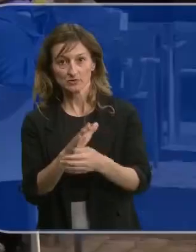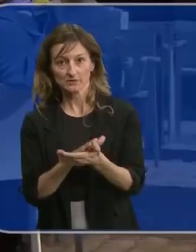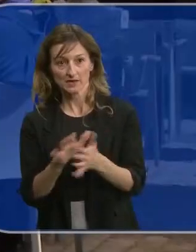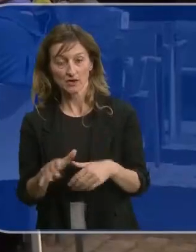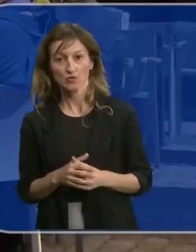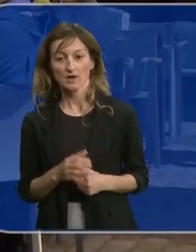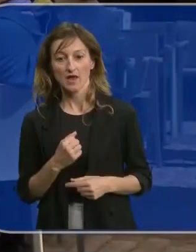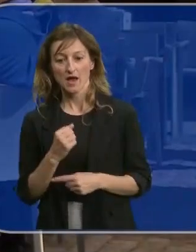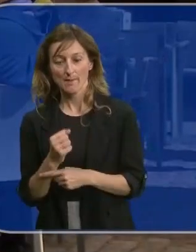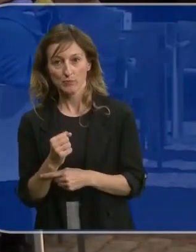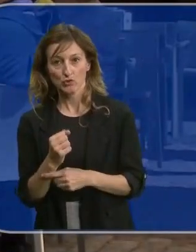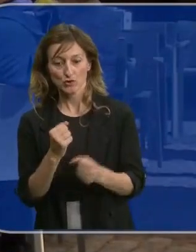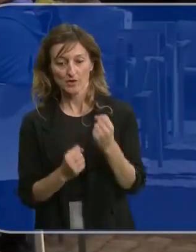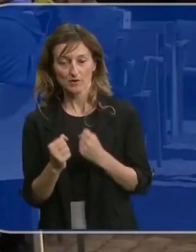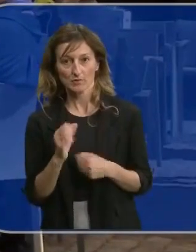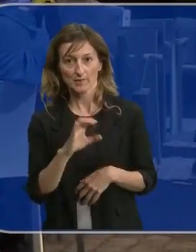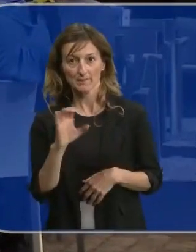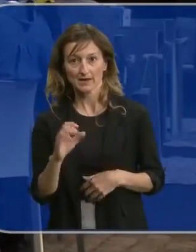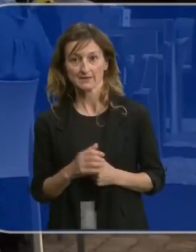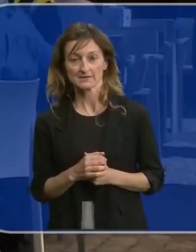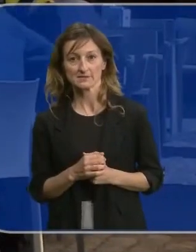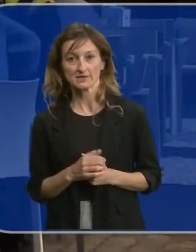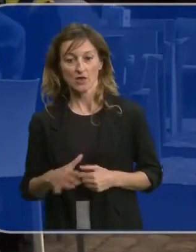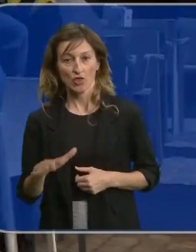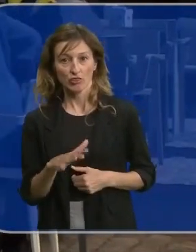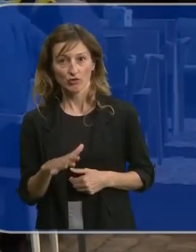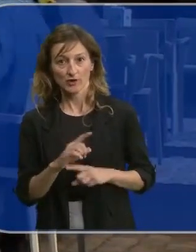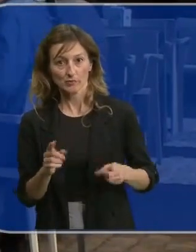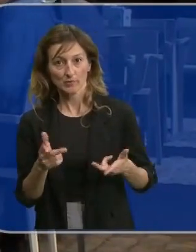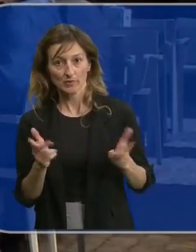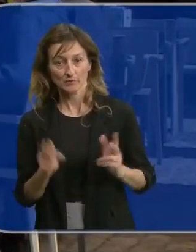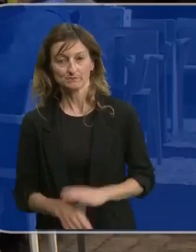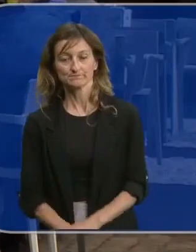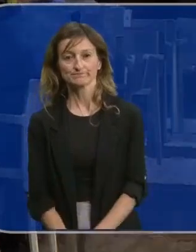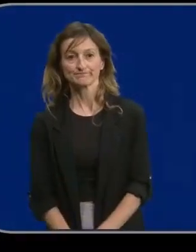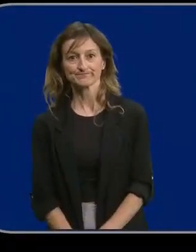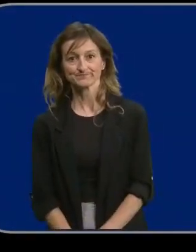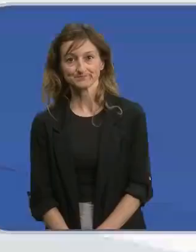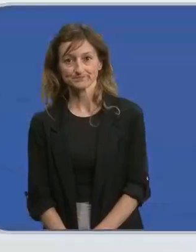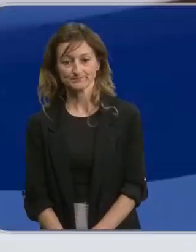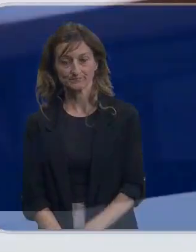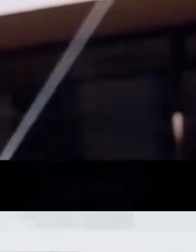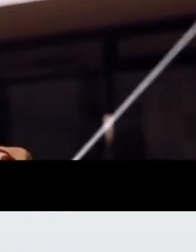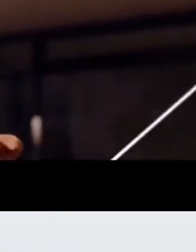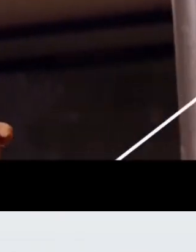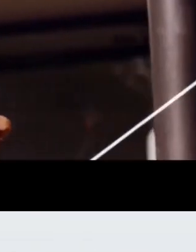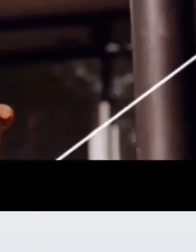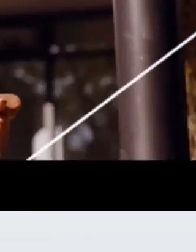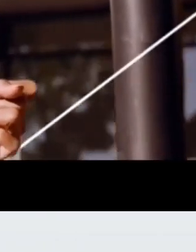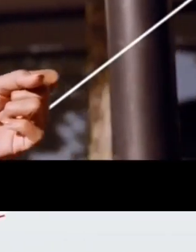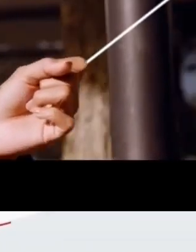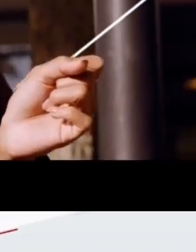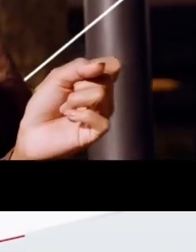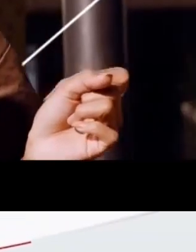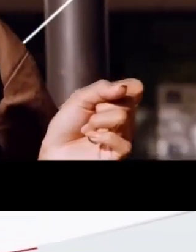compromete a ofrecer apoyo económico a los países que refuercen las zonas libres de humo en unicaja te